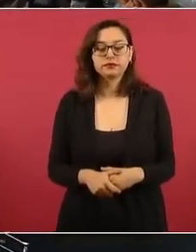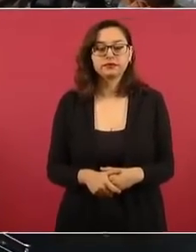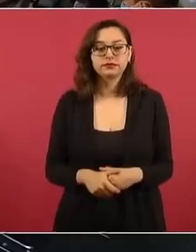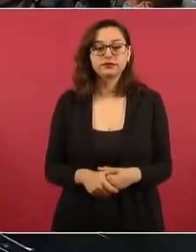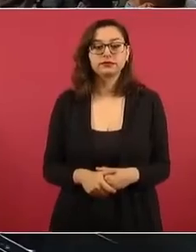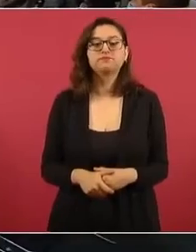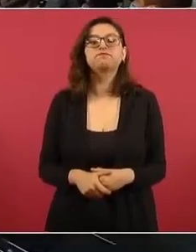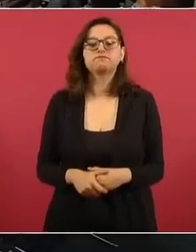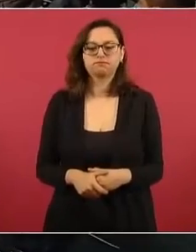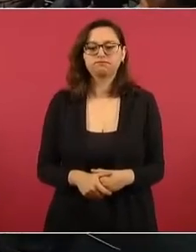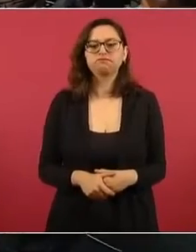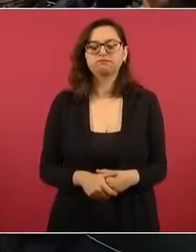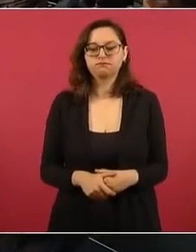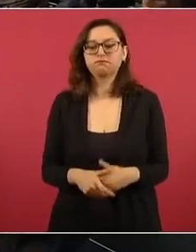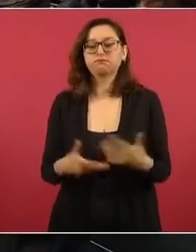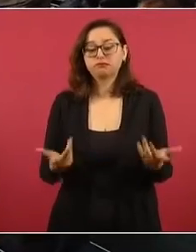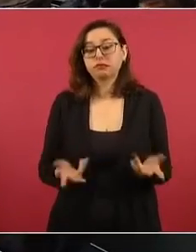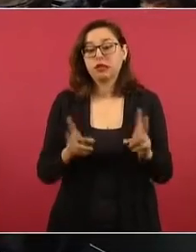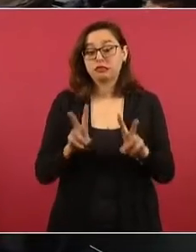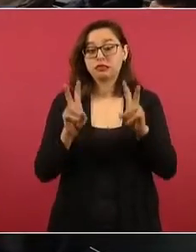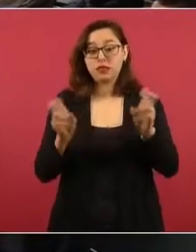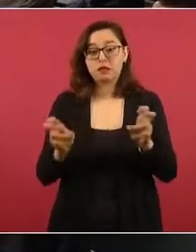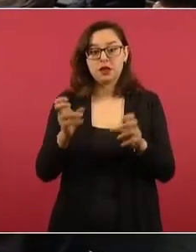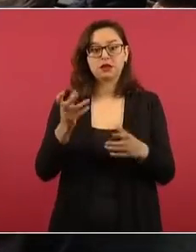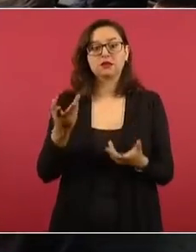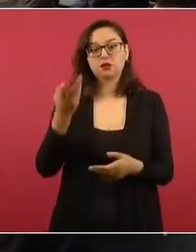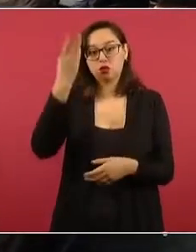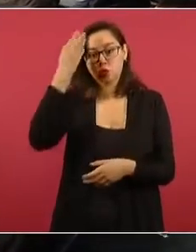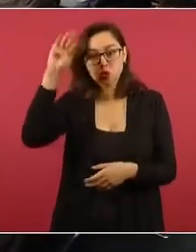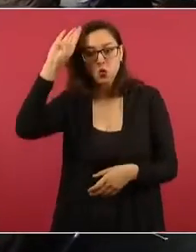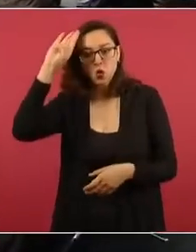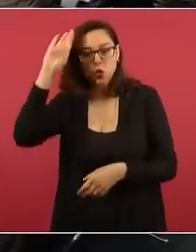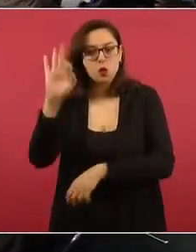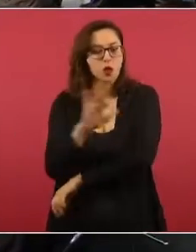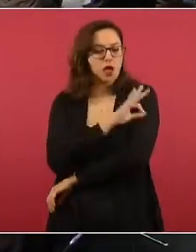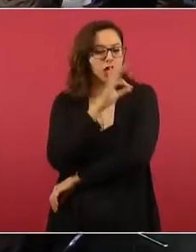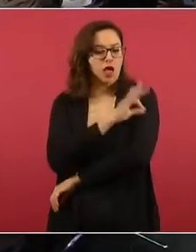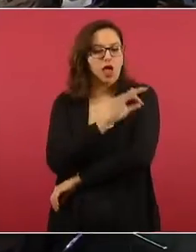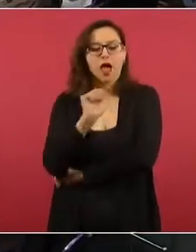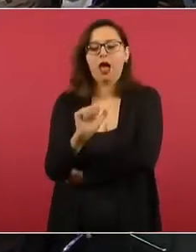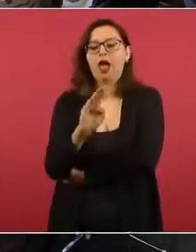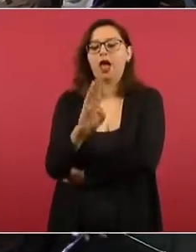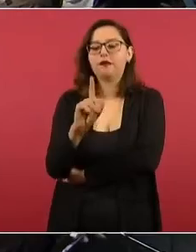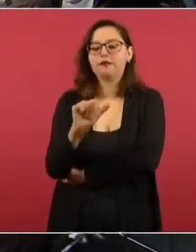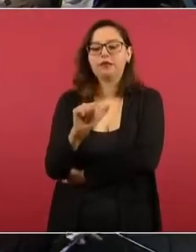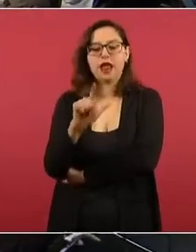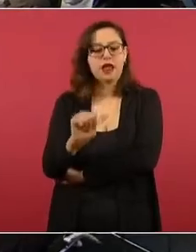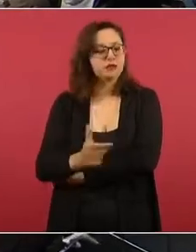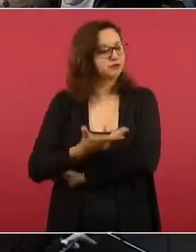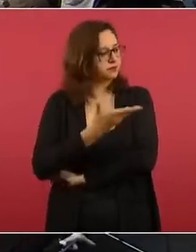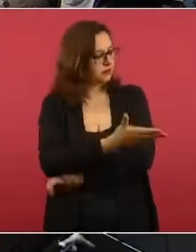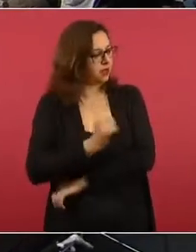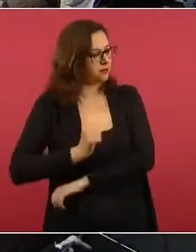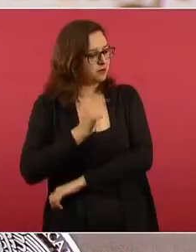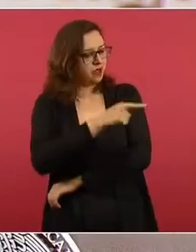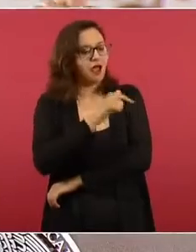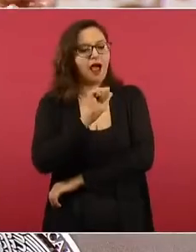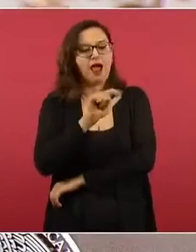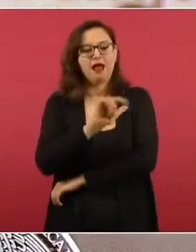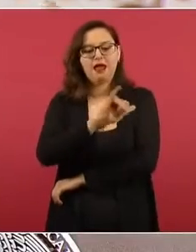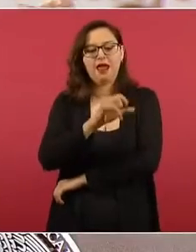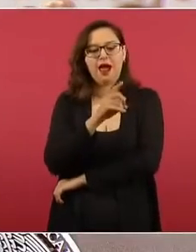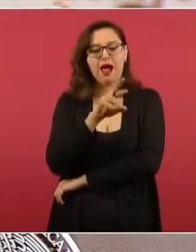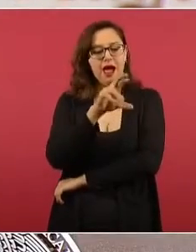¿Cómo no? Con la vacuna cubana Abdala, y aprovechando que está aquí nuestro comisionado, el doctor Sbarch, hemos estado en un